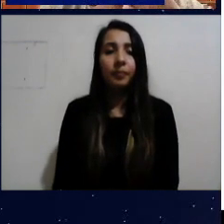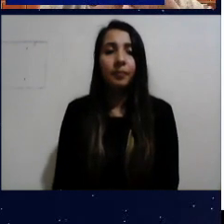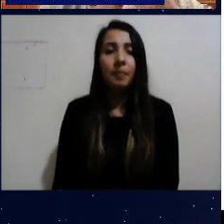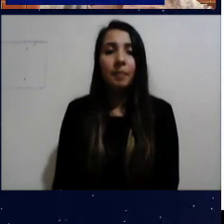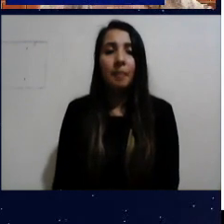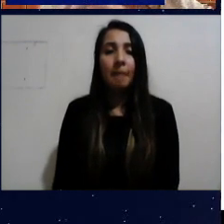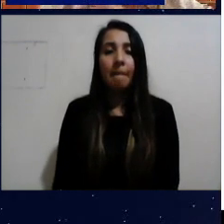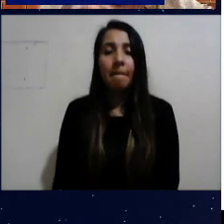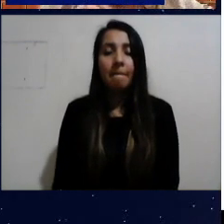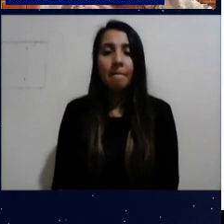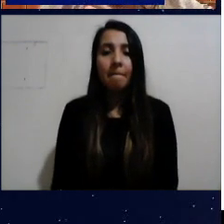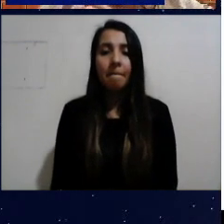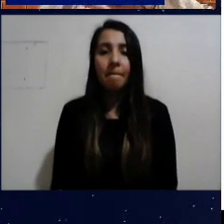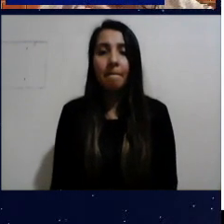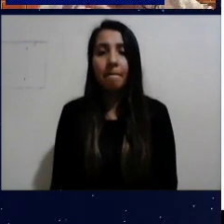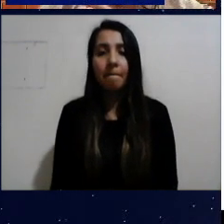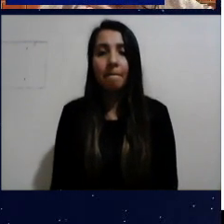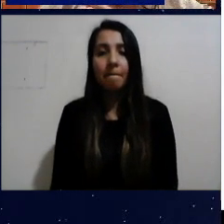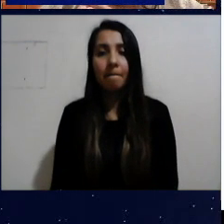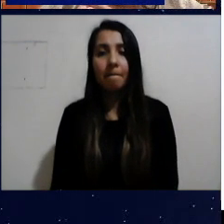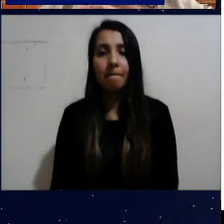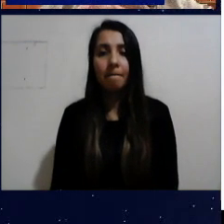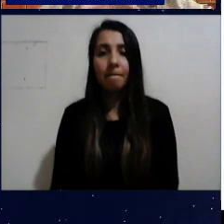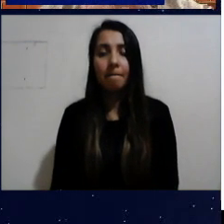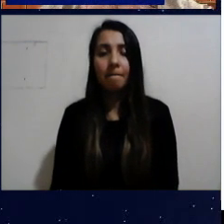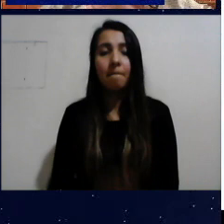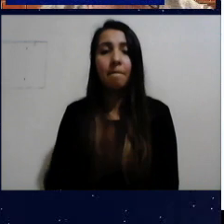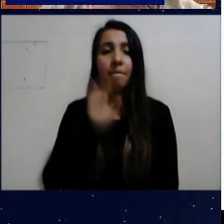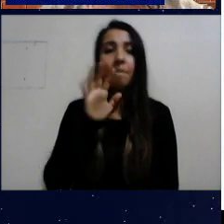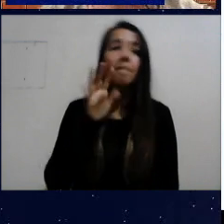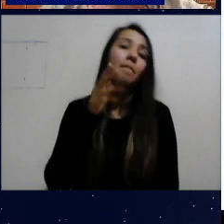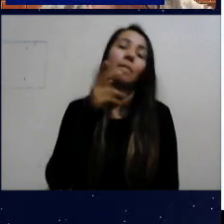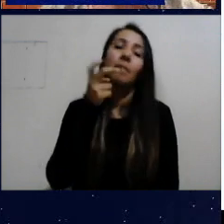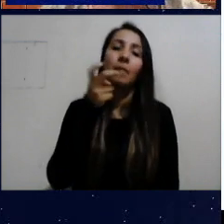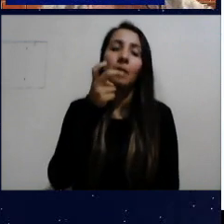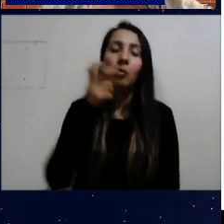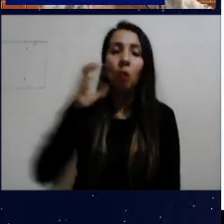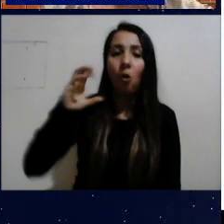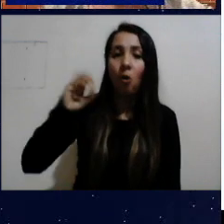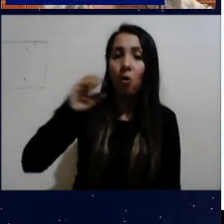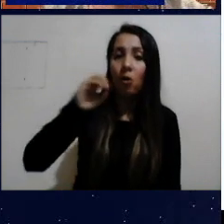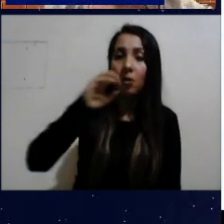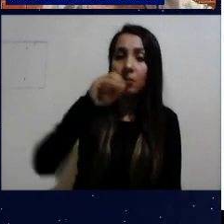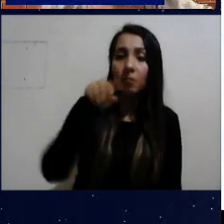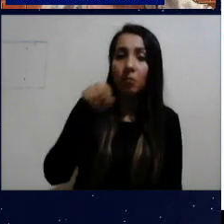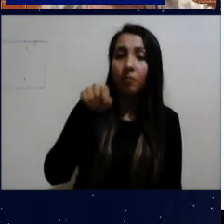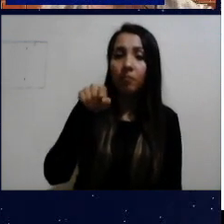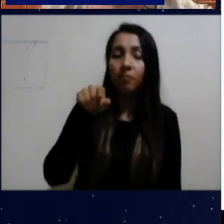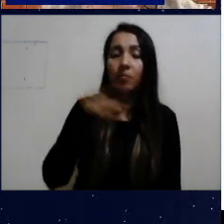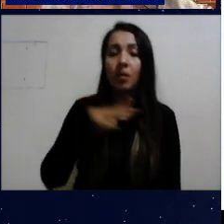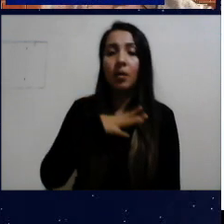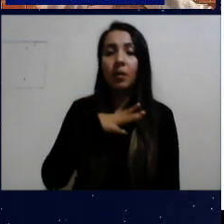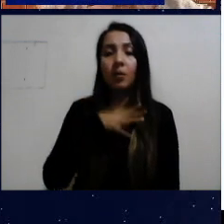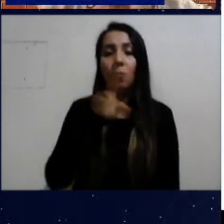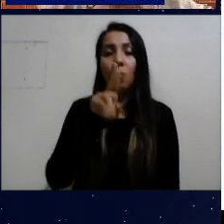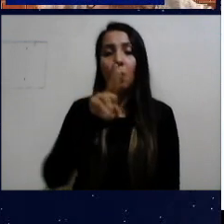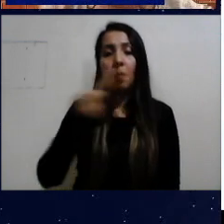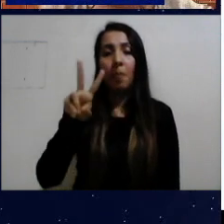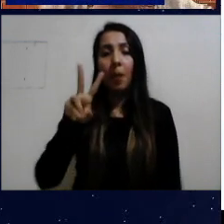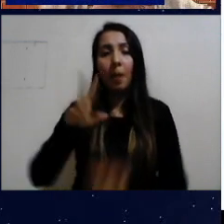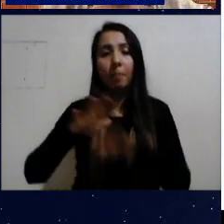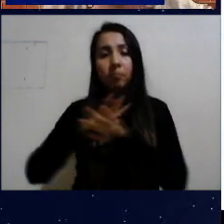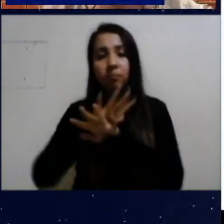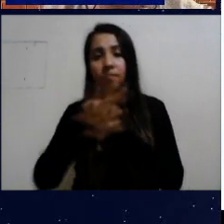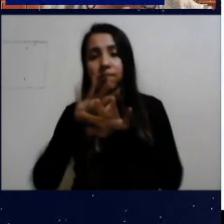Y de hecho, para cualquier microorganismo, la efectividad de la radiación ultravioleta